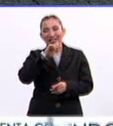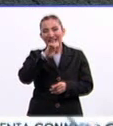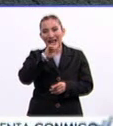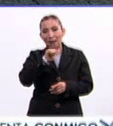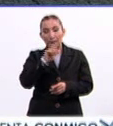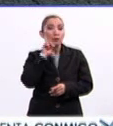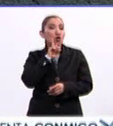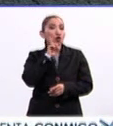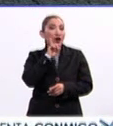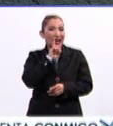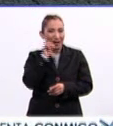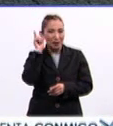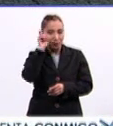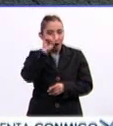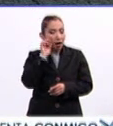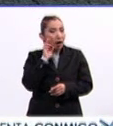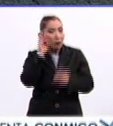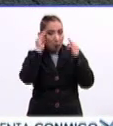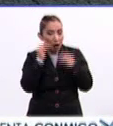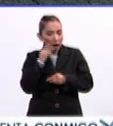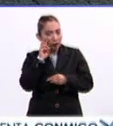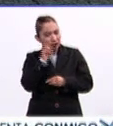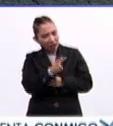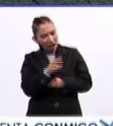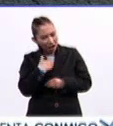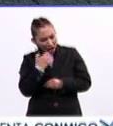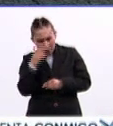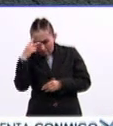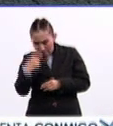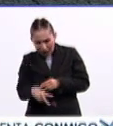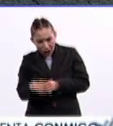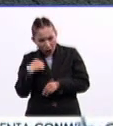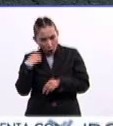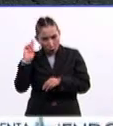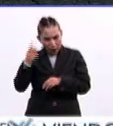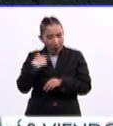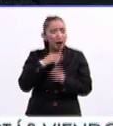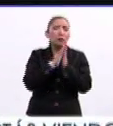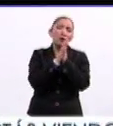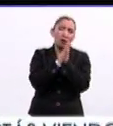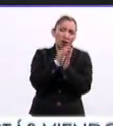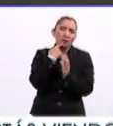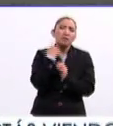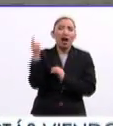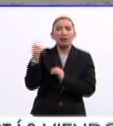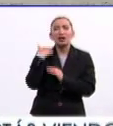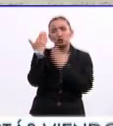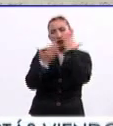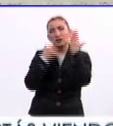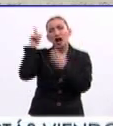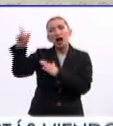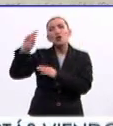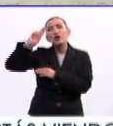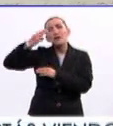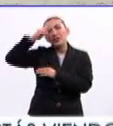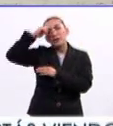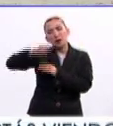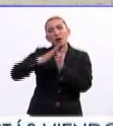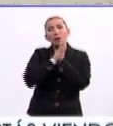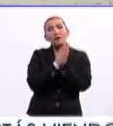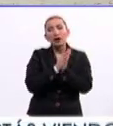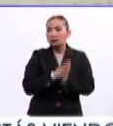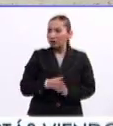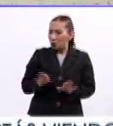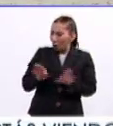cuando se enteró que en México había universidad, le pidió a su madre pues, que le enviaran a la Universidad de la Ciudad de México, y su mamá le dijo, pero es que no puedes porque solo